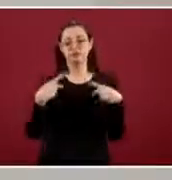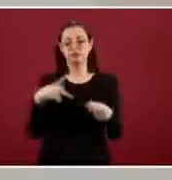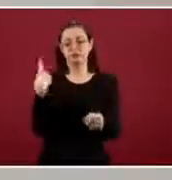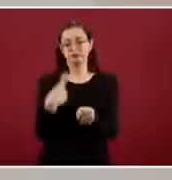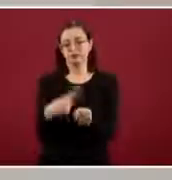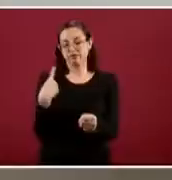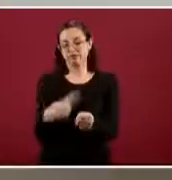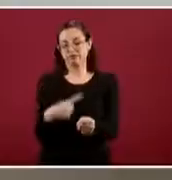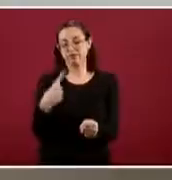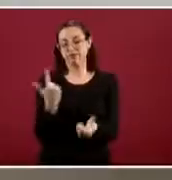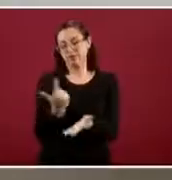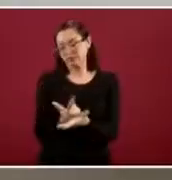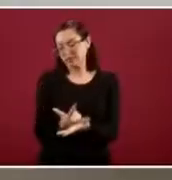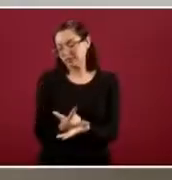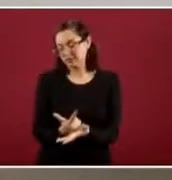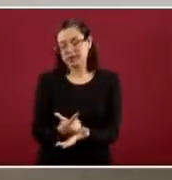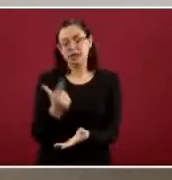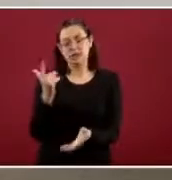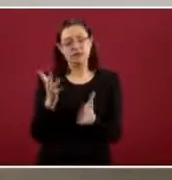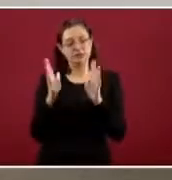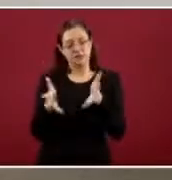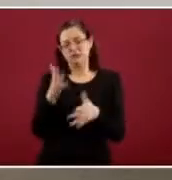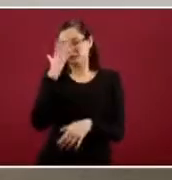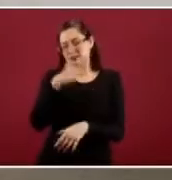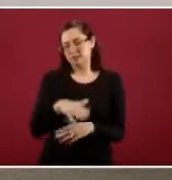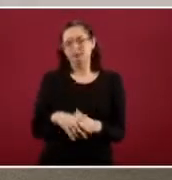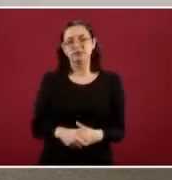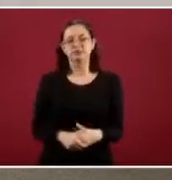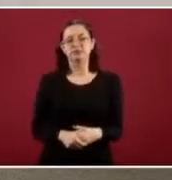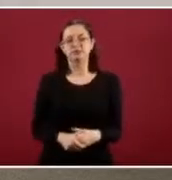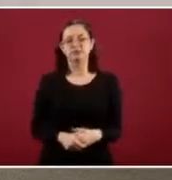ciertas enfermedades crónicas que hemos mencionado.